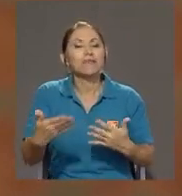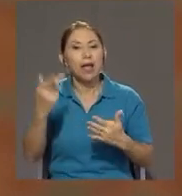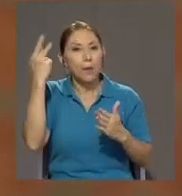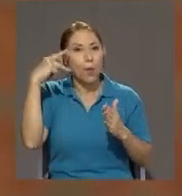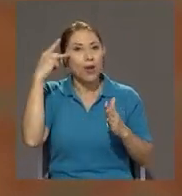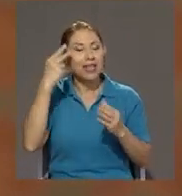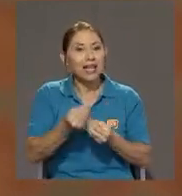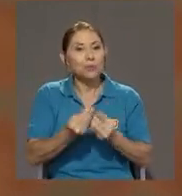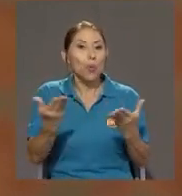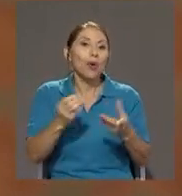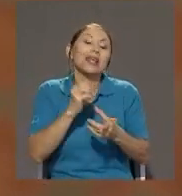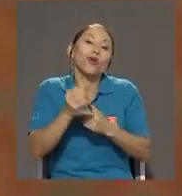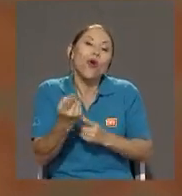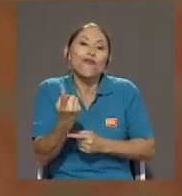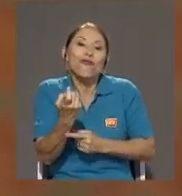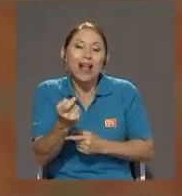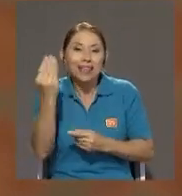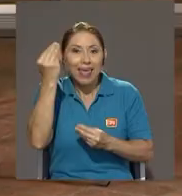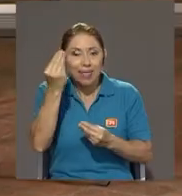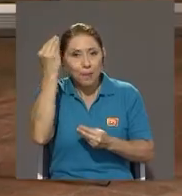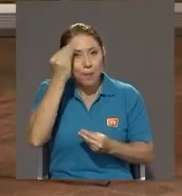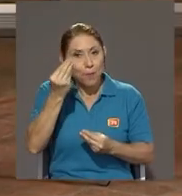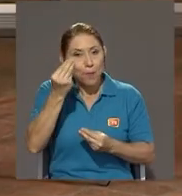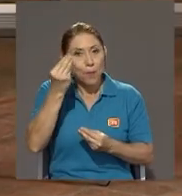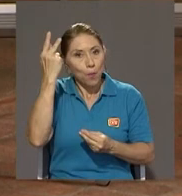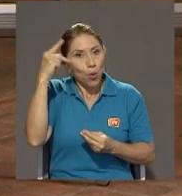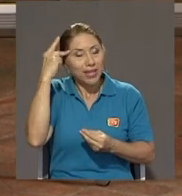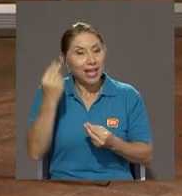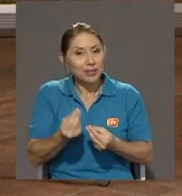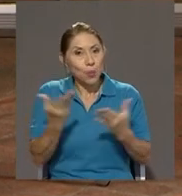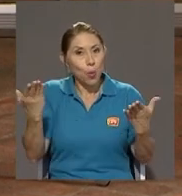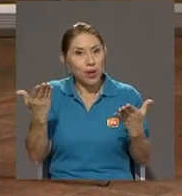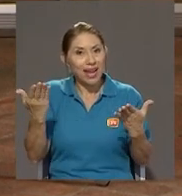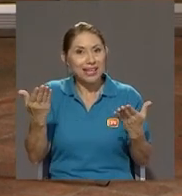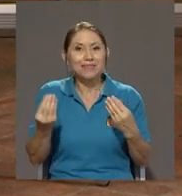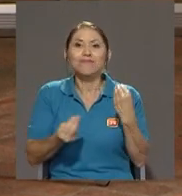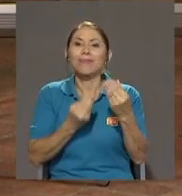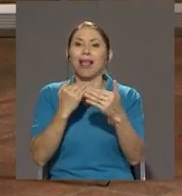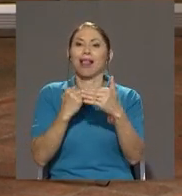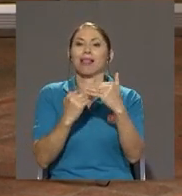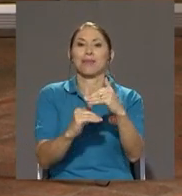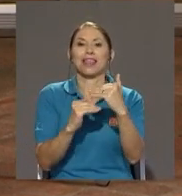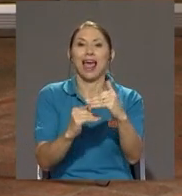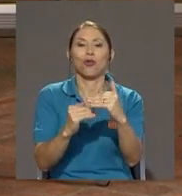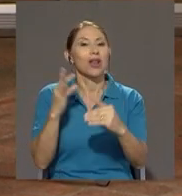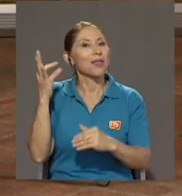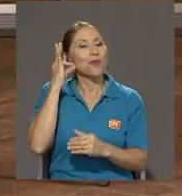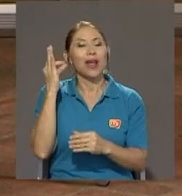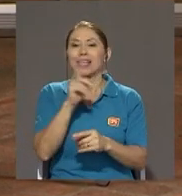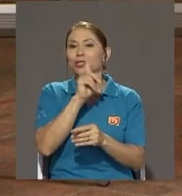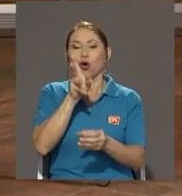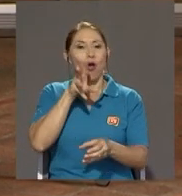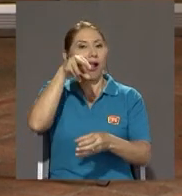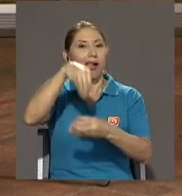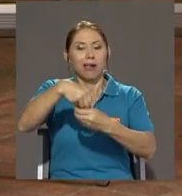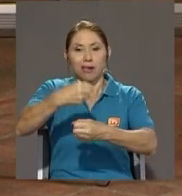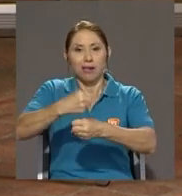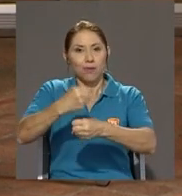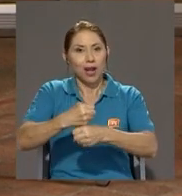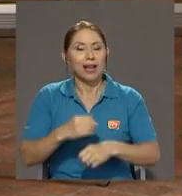o la falta de políticas públicas en ciertas áreas ha limitado que las mujeres se incorporen con mayor intensidad al mercado